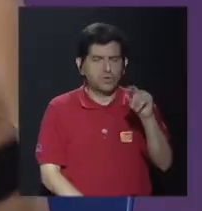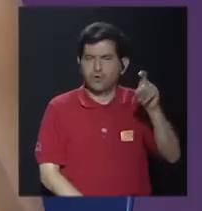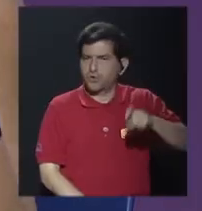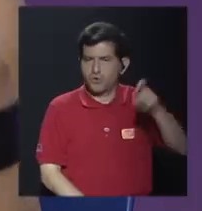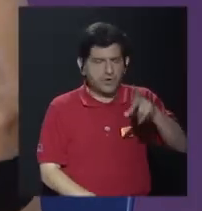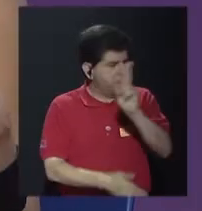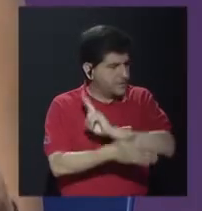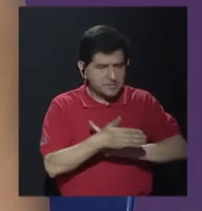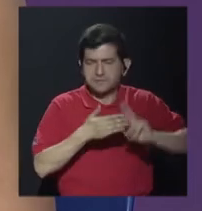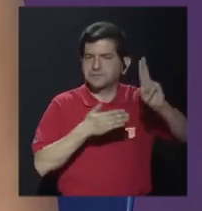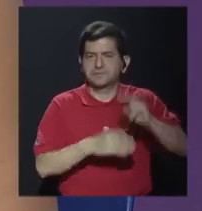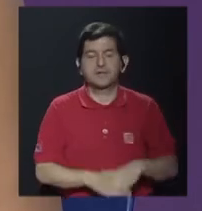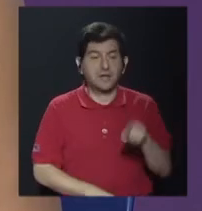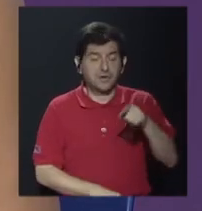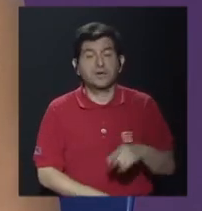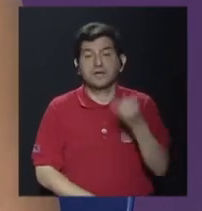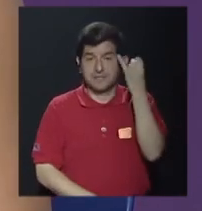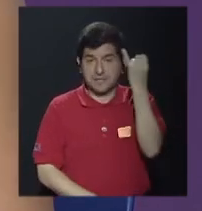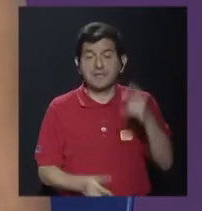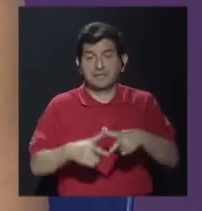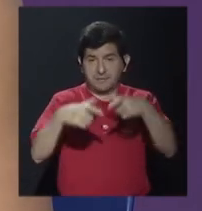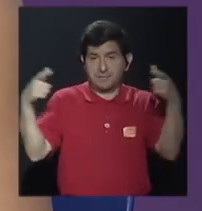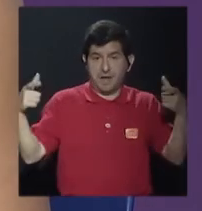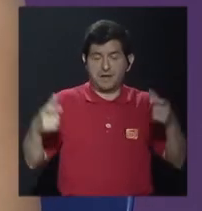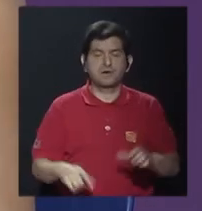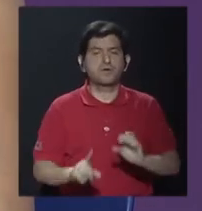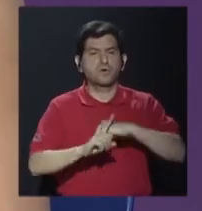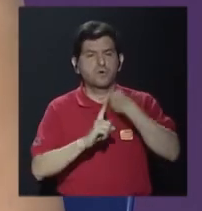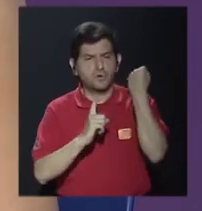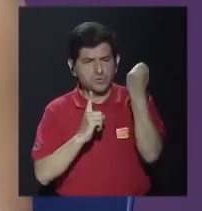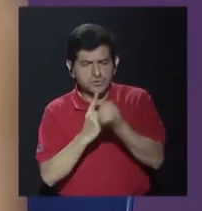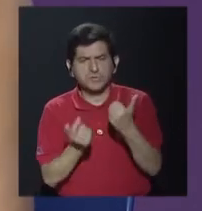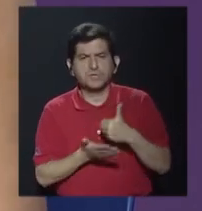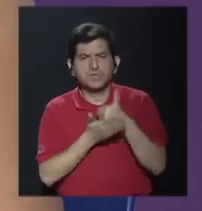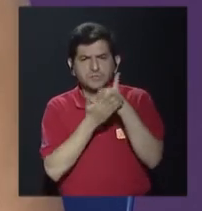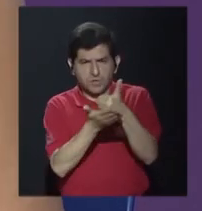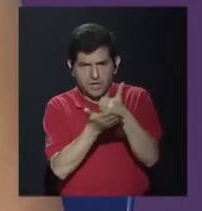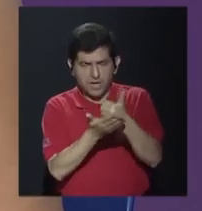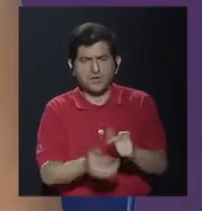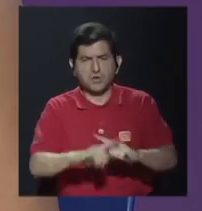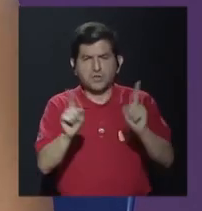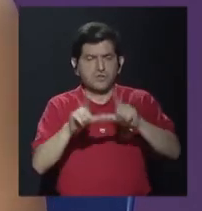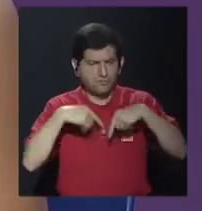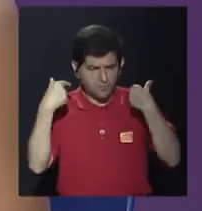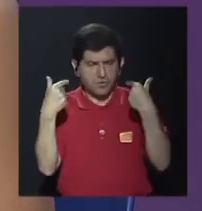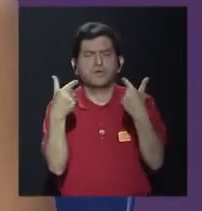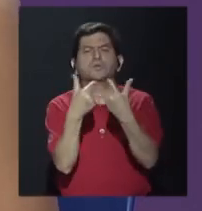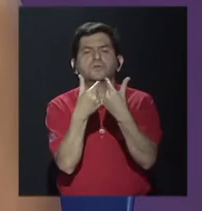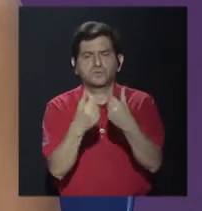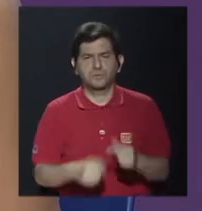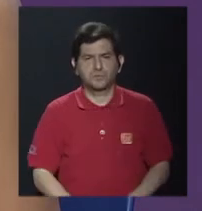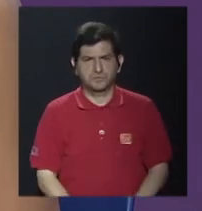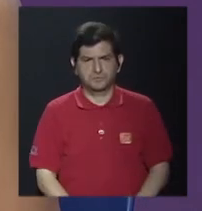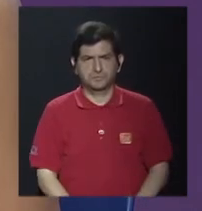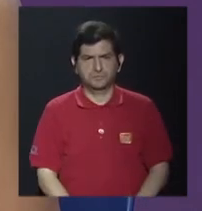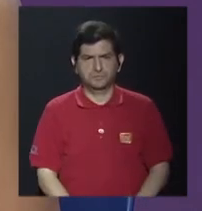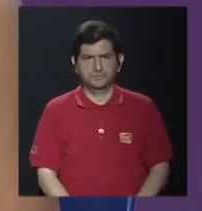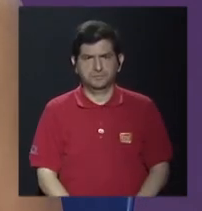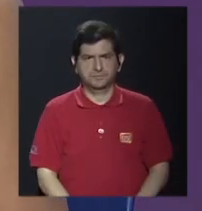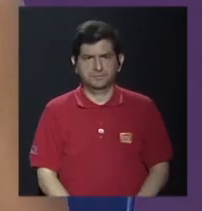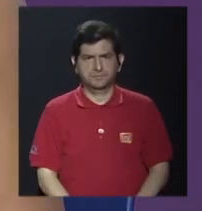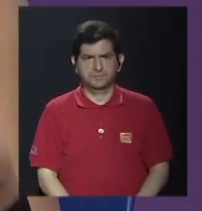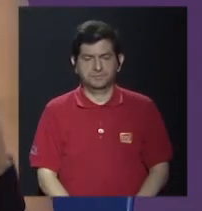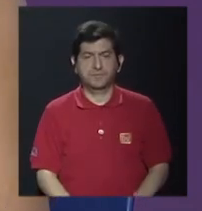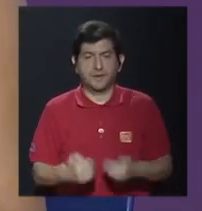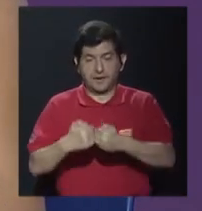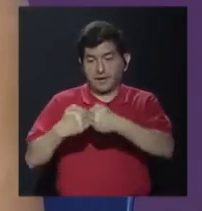¿verdad? Eso es una cuestión macro, y crear condiciones para ayudarse entre organizaciones, ¿verdad? Y por